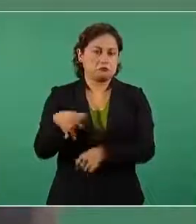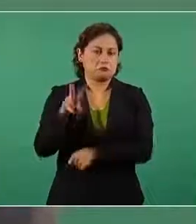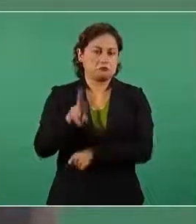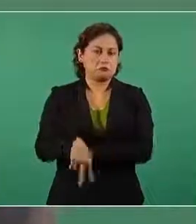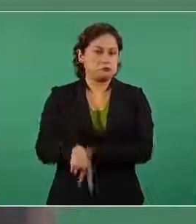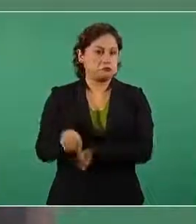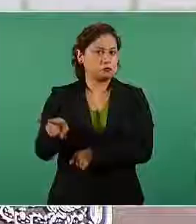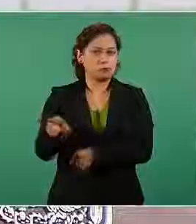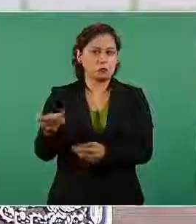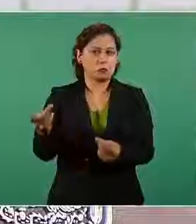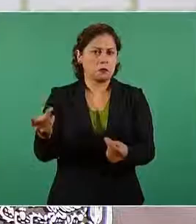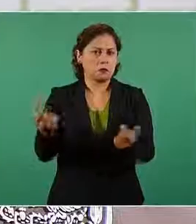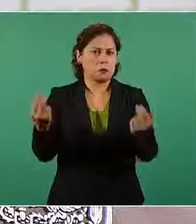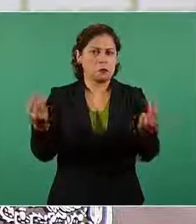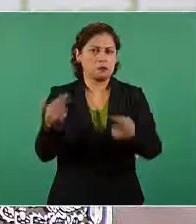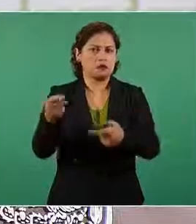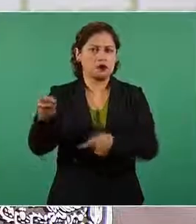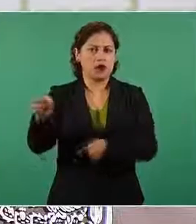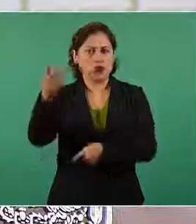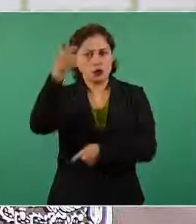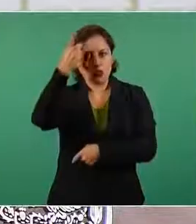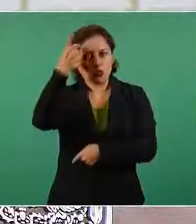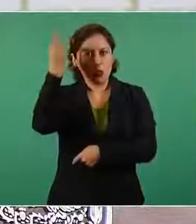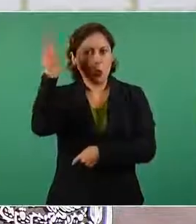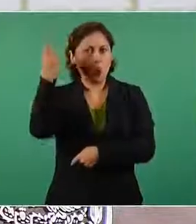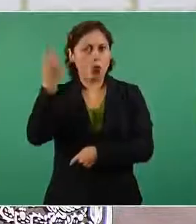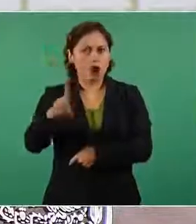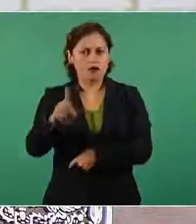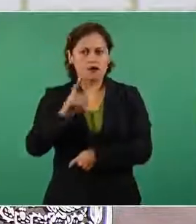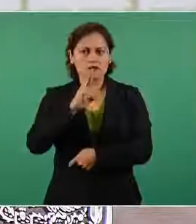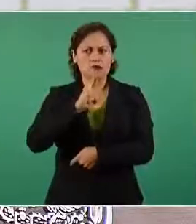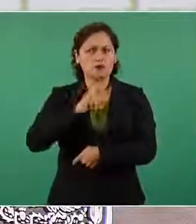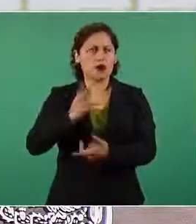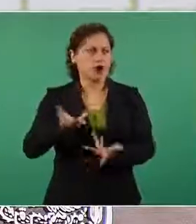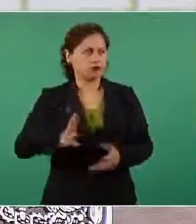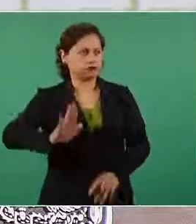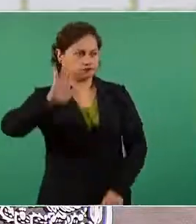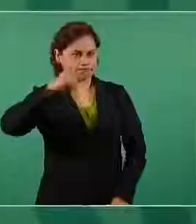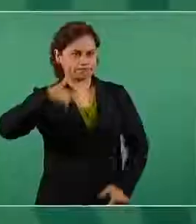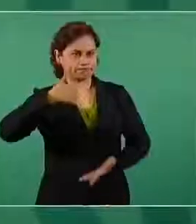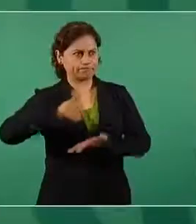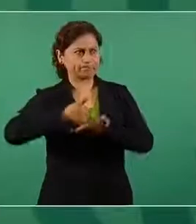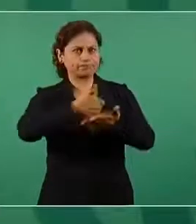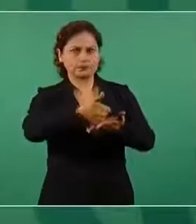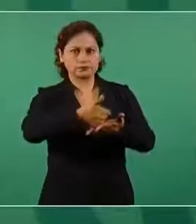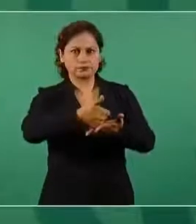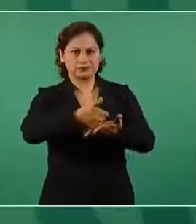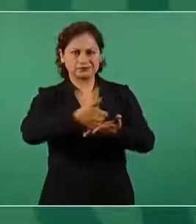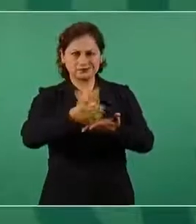responde el dueño mayoritario y dice: ¿en qué ayudo? Y mucha gente